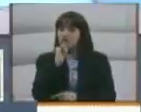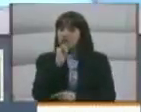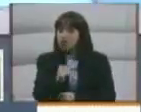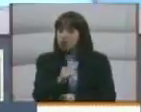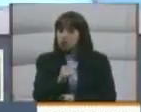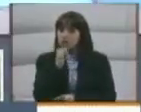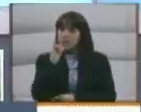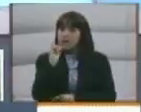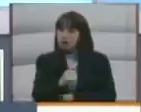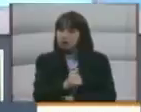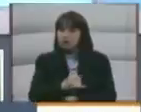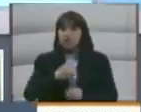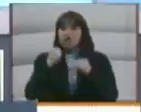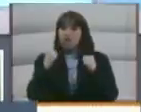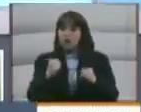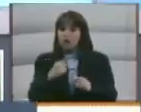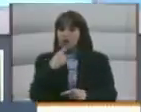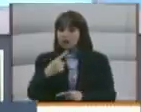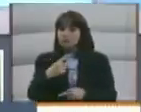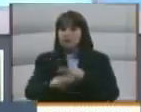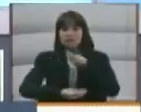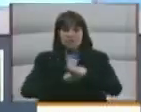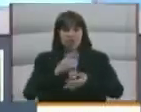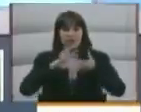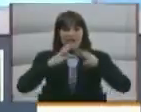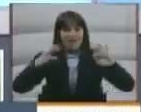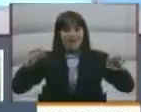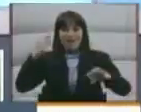transmitidas, acaban de ser transmitidas en cadena nacional,